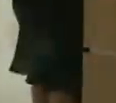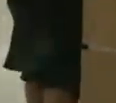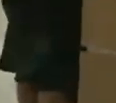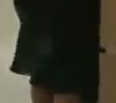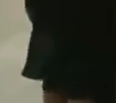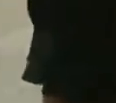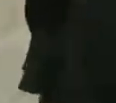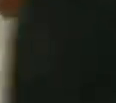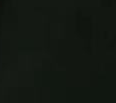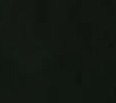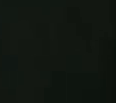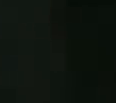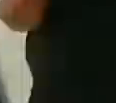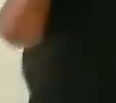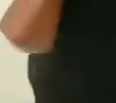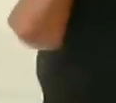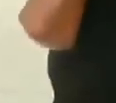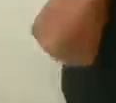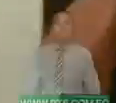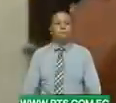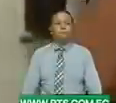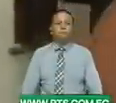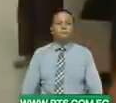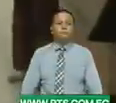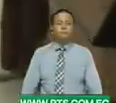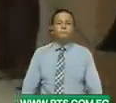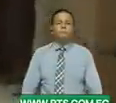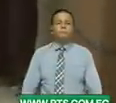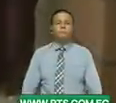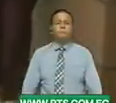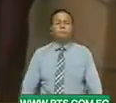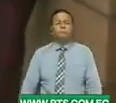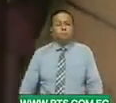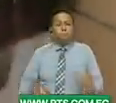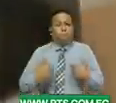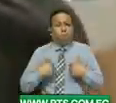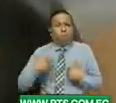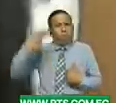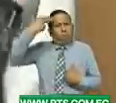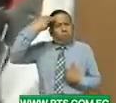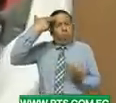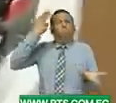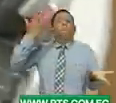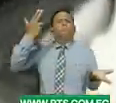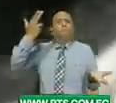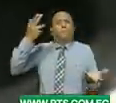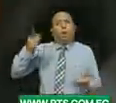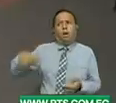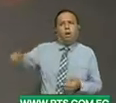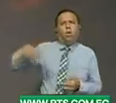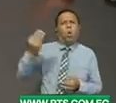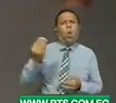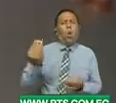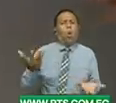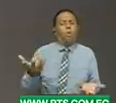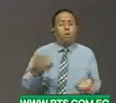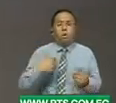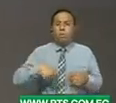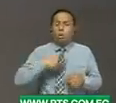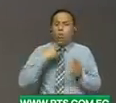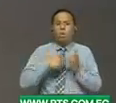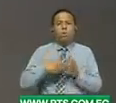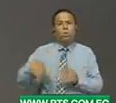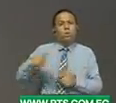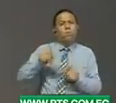Me robaban a mí, a ella también. Y con un revólver en la cabeza uno no se puede mover, usted sabe. Nadie sabe la cruz ni los abismos de un